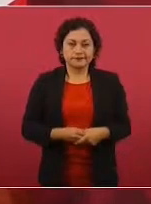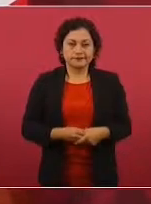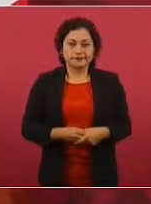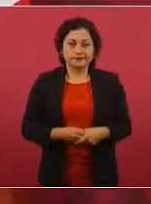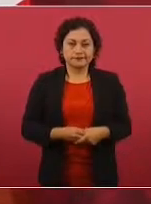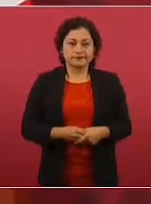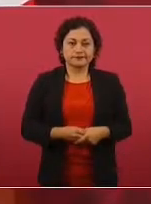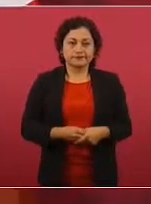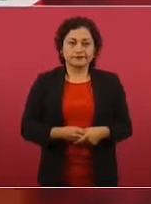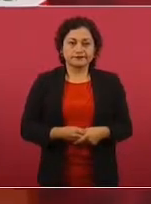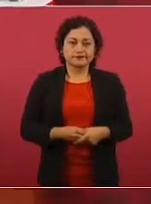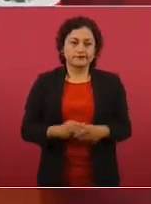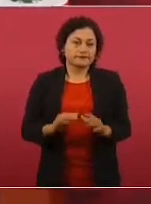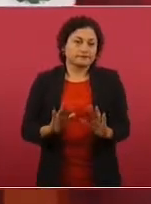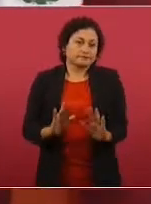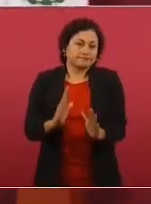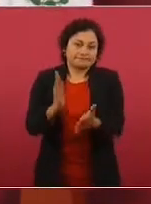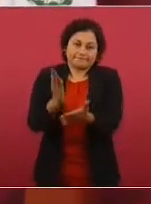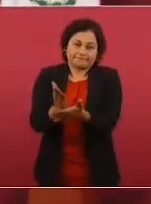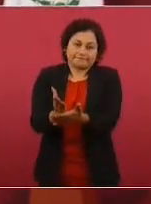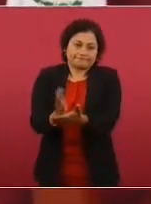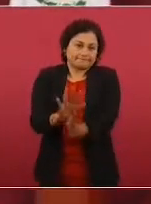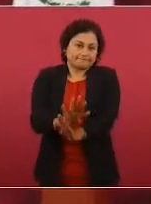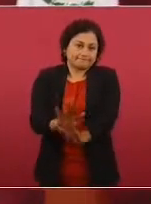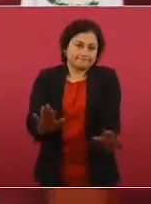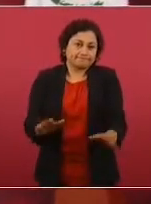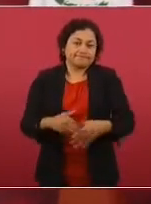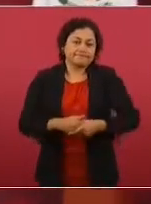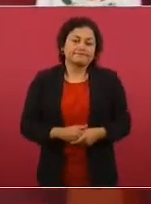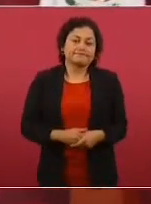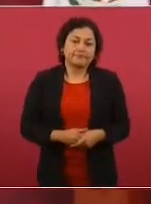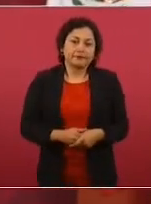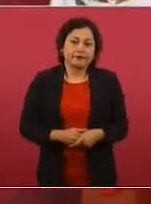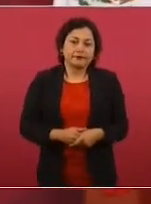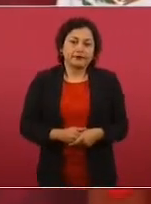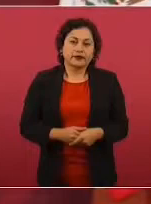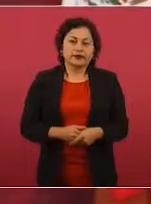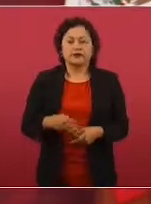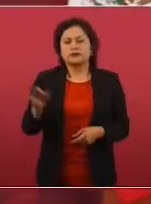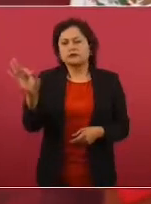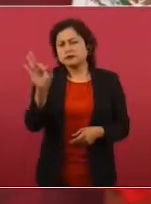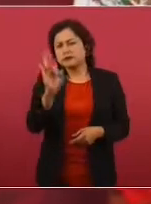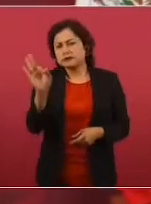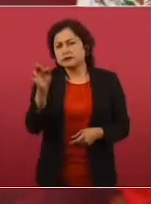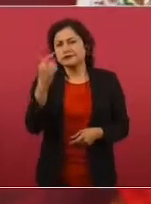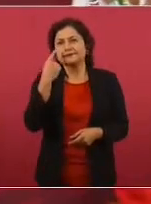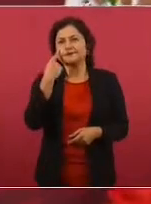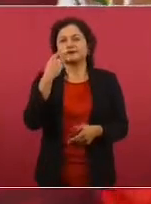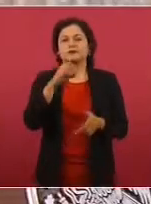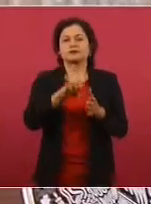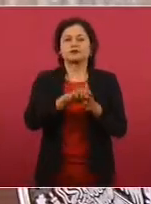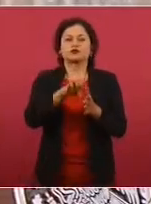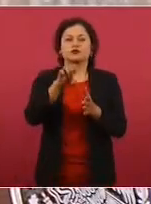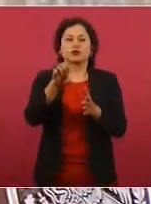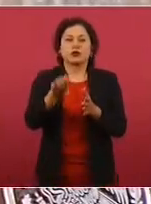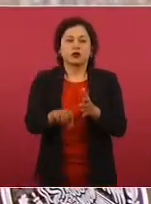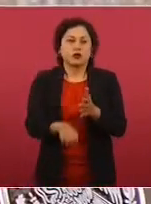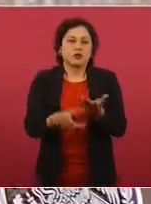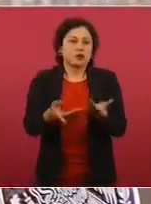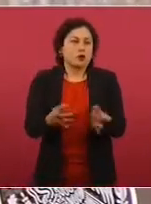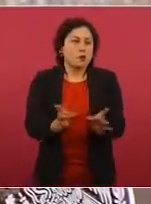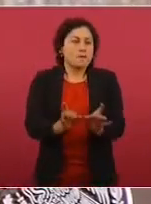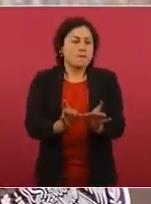y hasta ahí nos quedamos. Solo cuando se trata de un